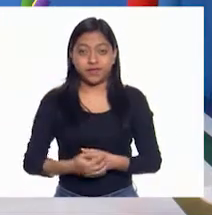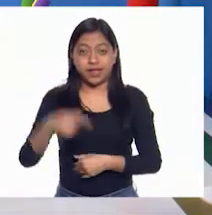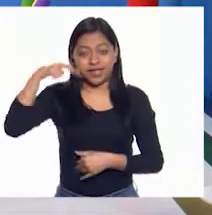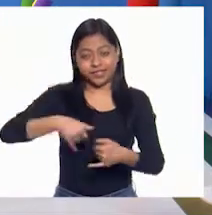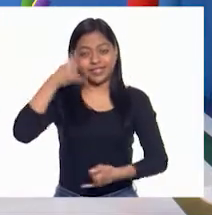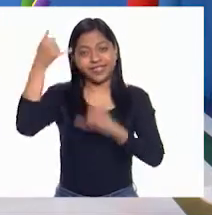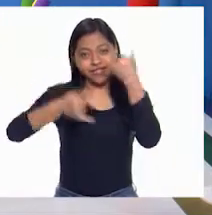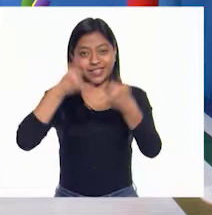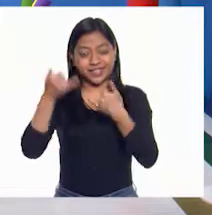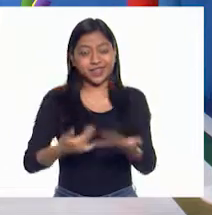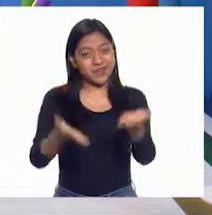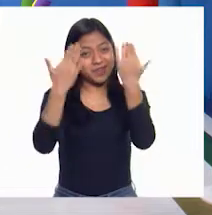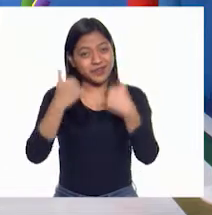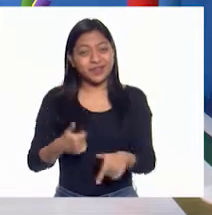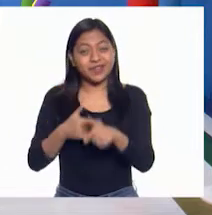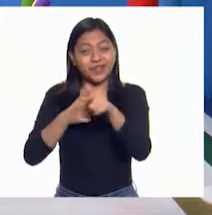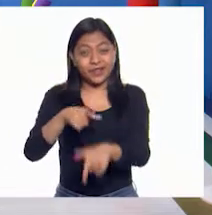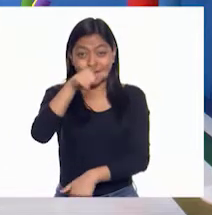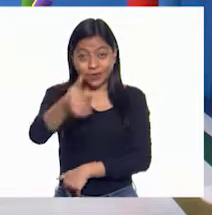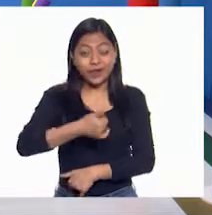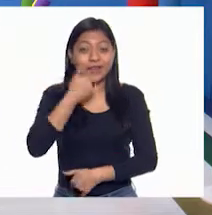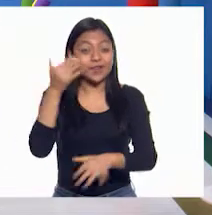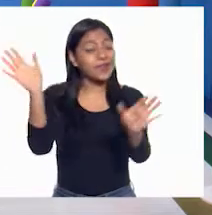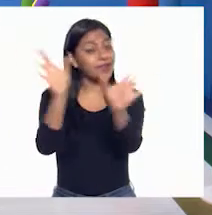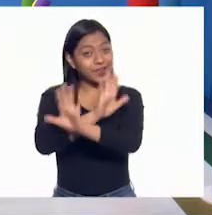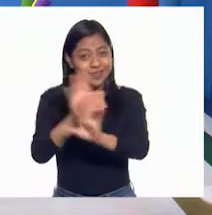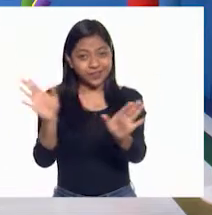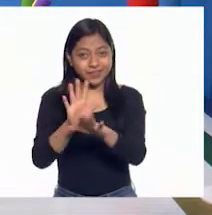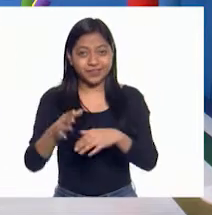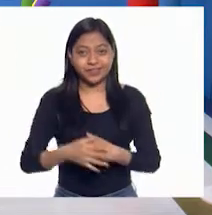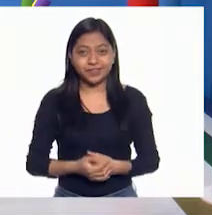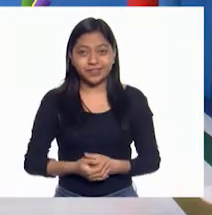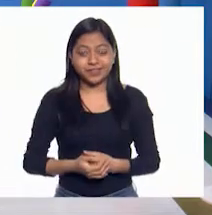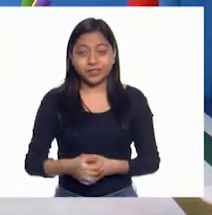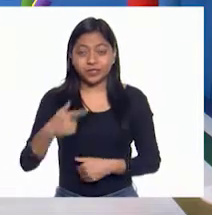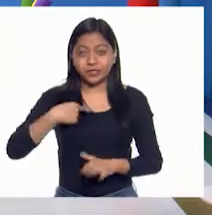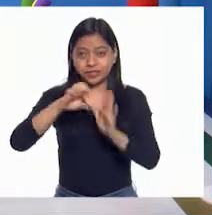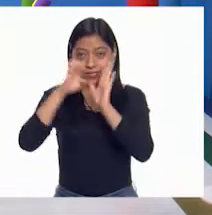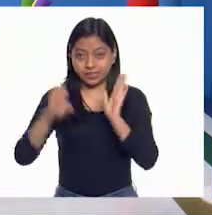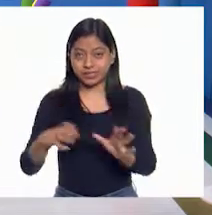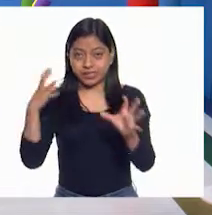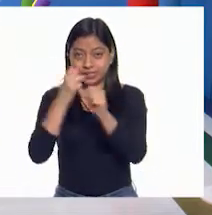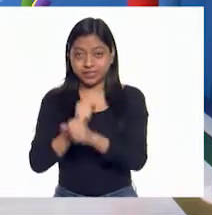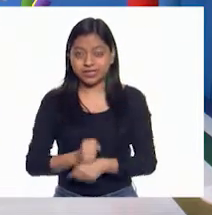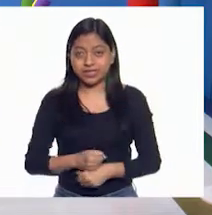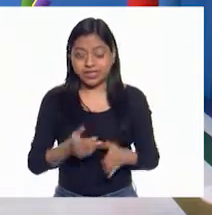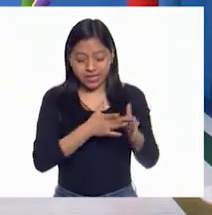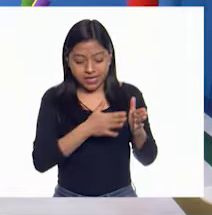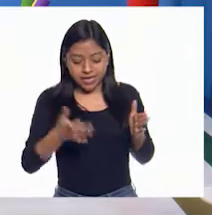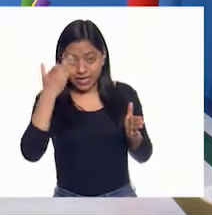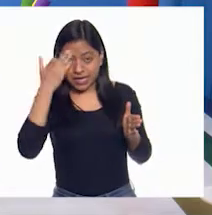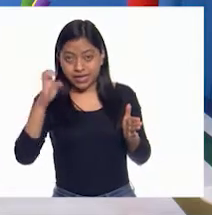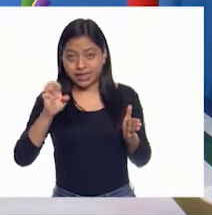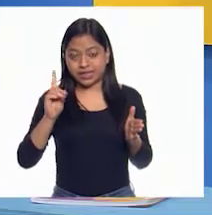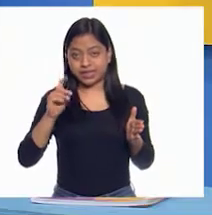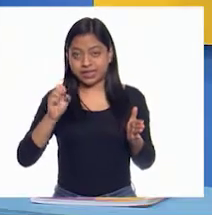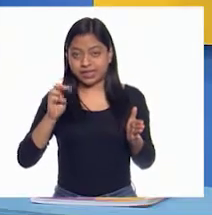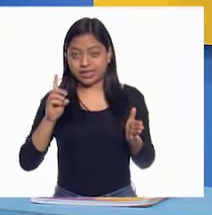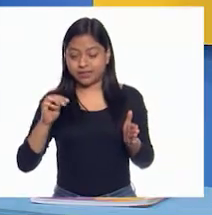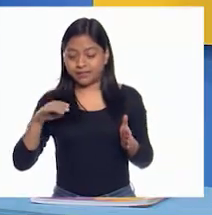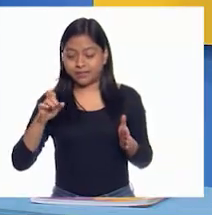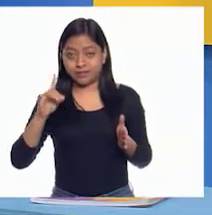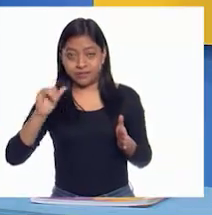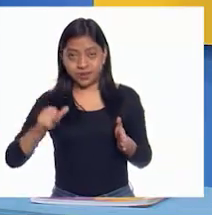Este juego va a seguir, no se vayan a confundir. Si yo digo edad media, ustedes dicen